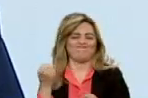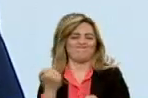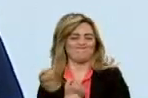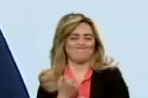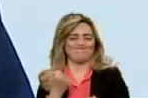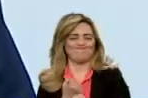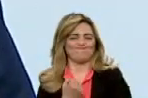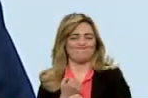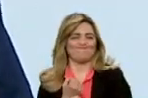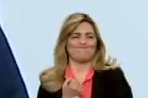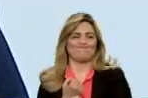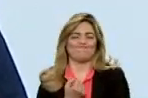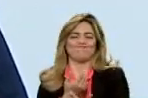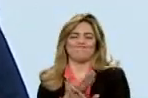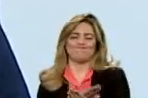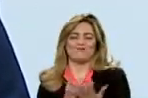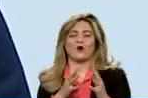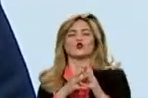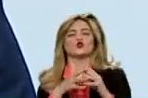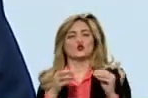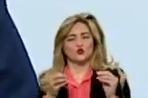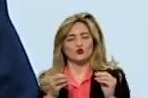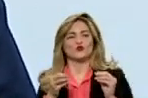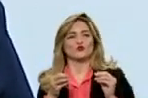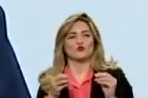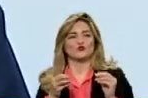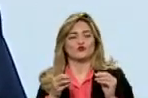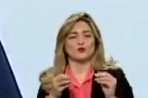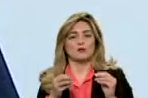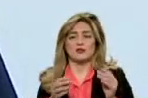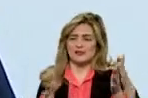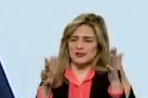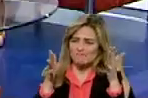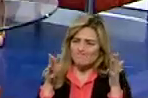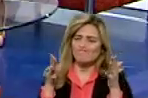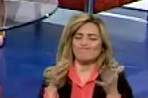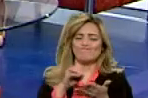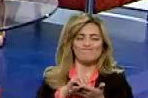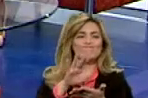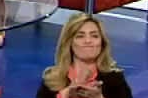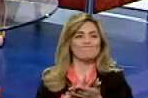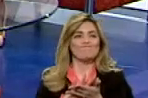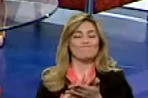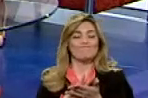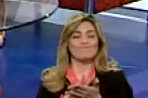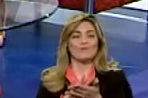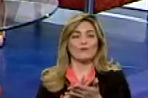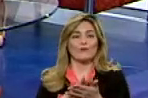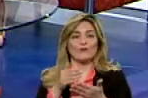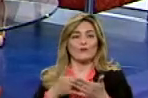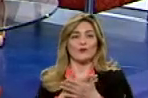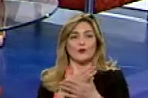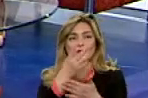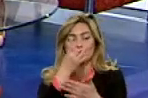para presentar alternativas y que realmente se nos escuche y esto se plasme en una nueva resolución que tiene que ser